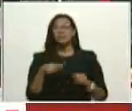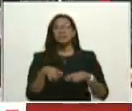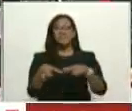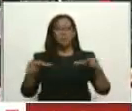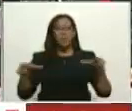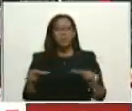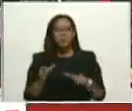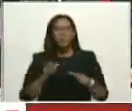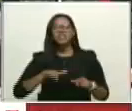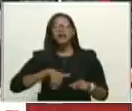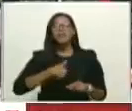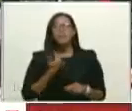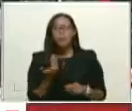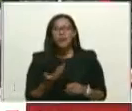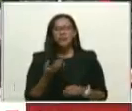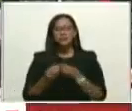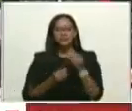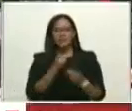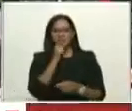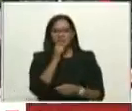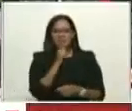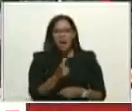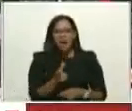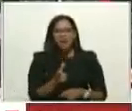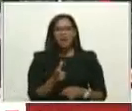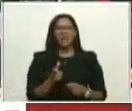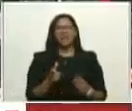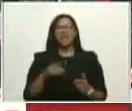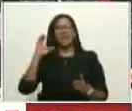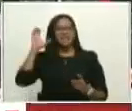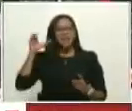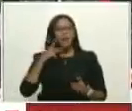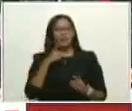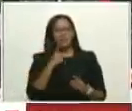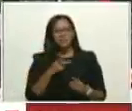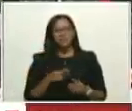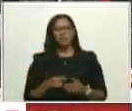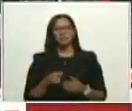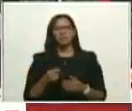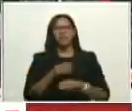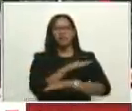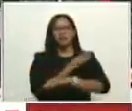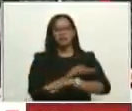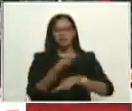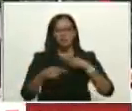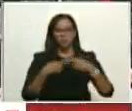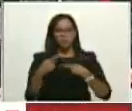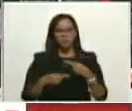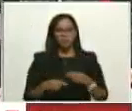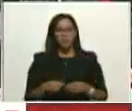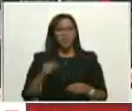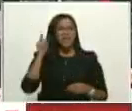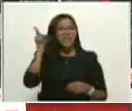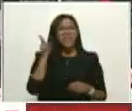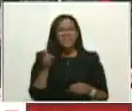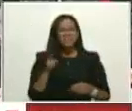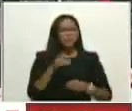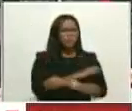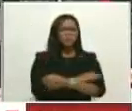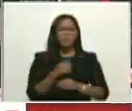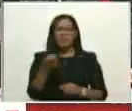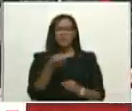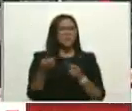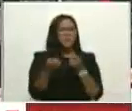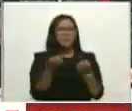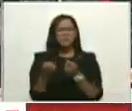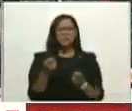circunstancia que pueda alterar el estado monolítico de la fuerza revolucionaria. Ellos van a intentarlo. Y